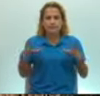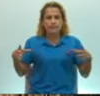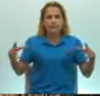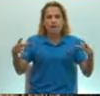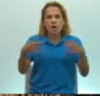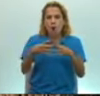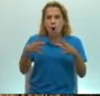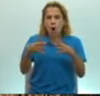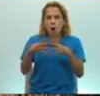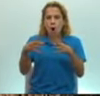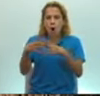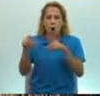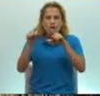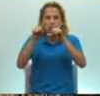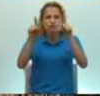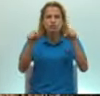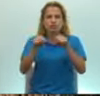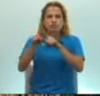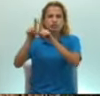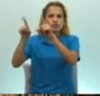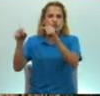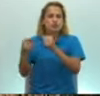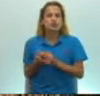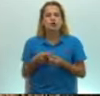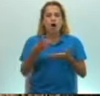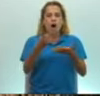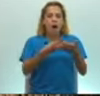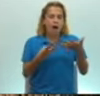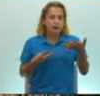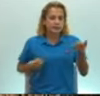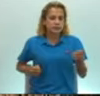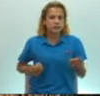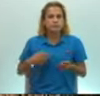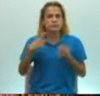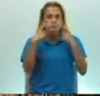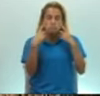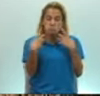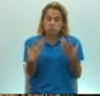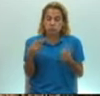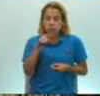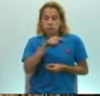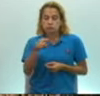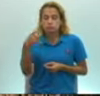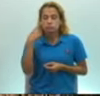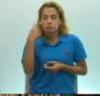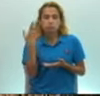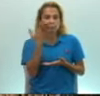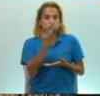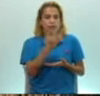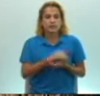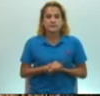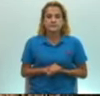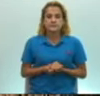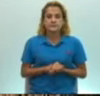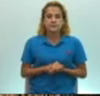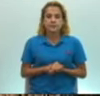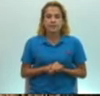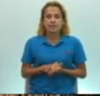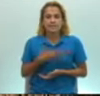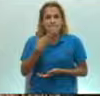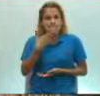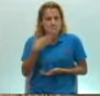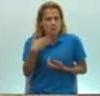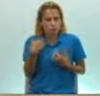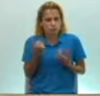muchos avances. Hay una colección, las más importantes en Latinoamérica, que se encuentra ahí y que ustedes pueden también apreciar